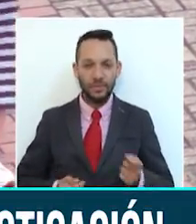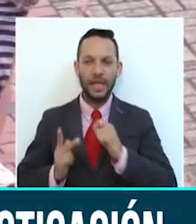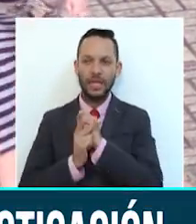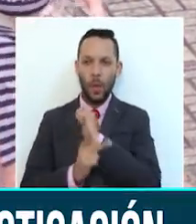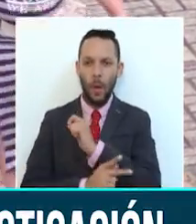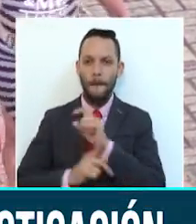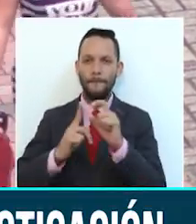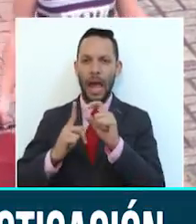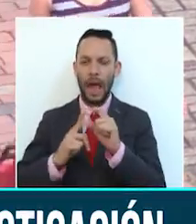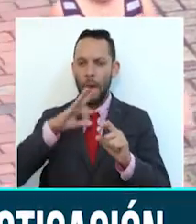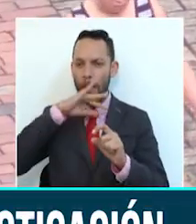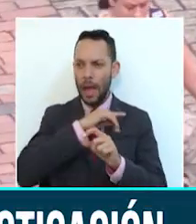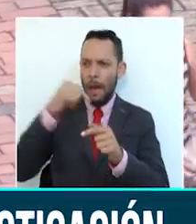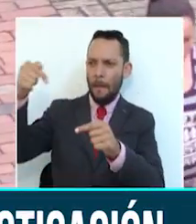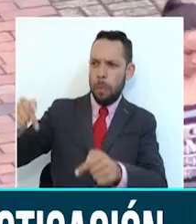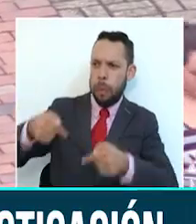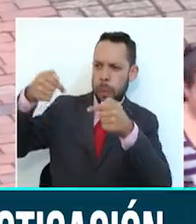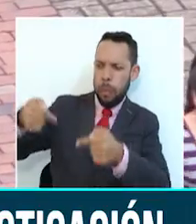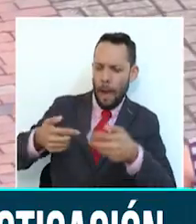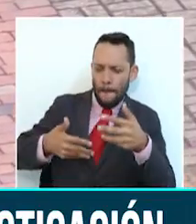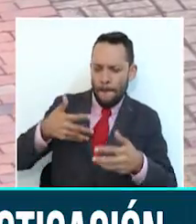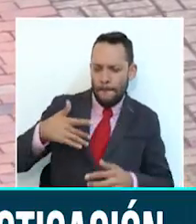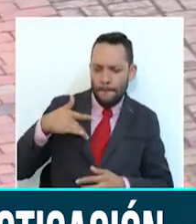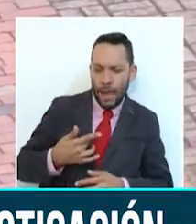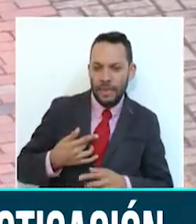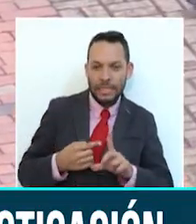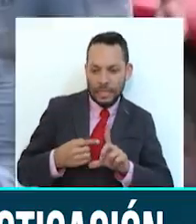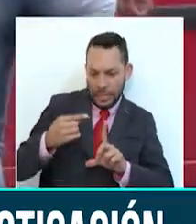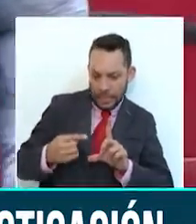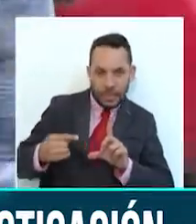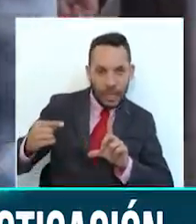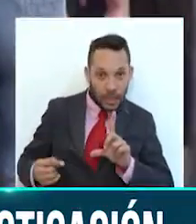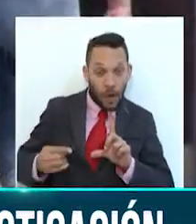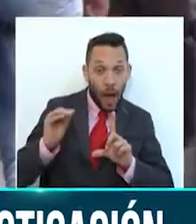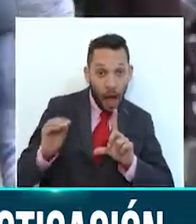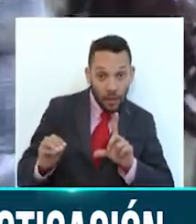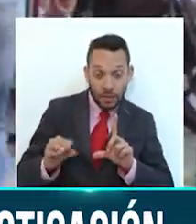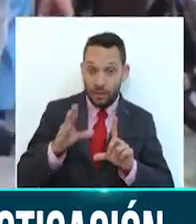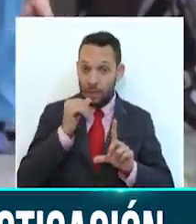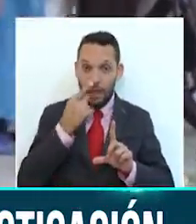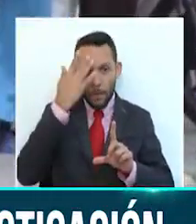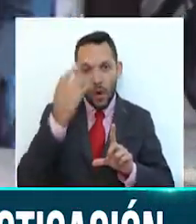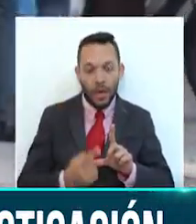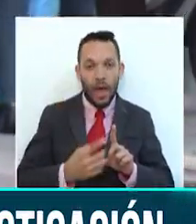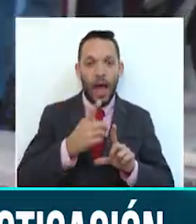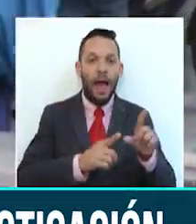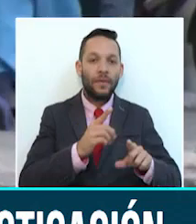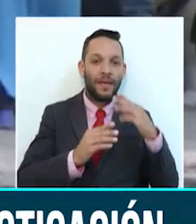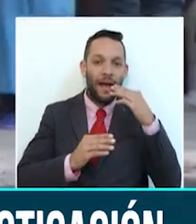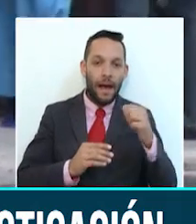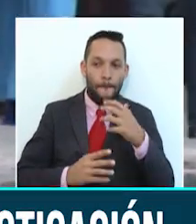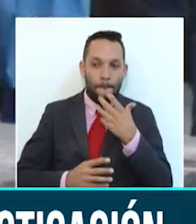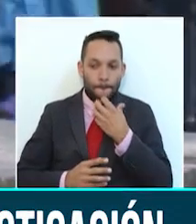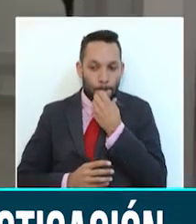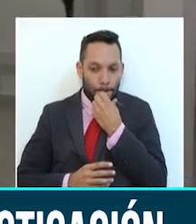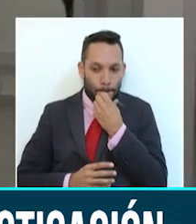pero lo que preocupa a las autoridades es que no es evidenciado por las estadísticas ante la falta de denuncias por parte de las mujeres que son objeto